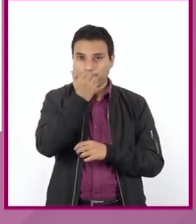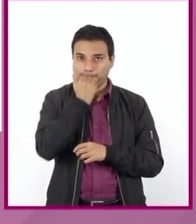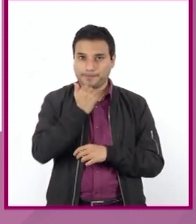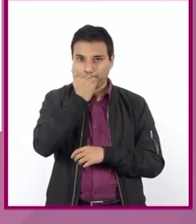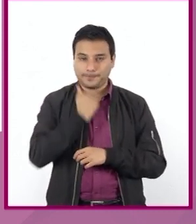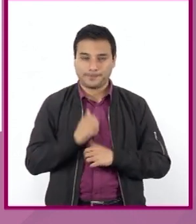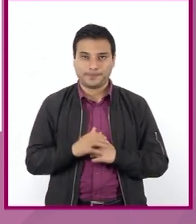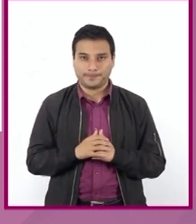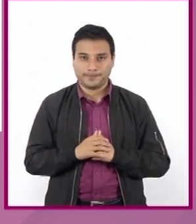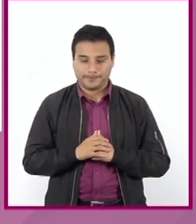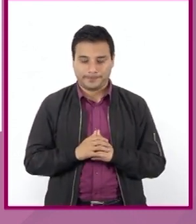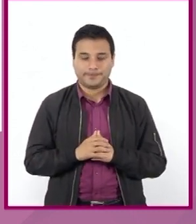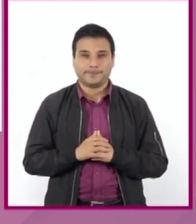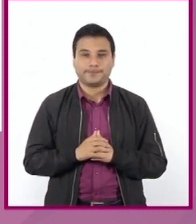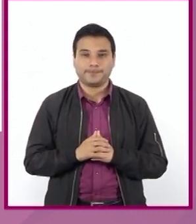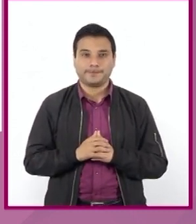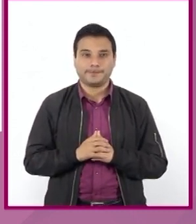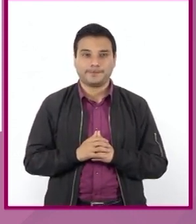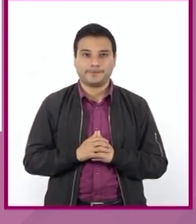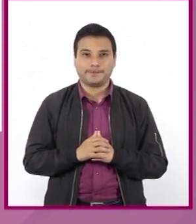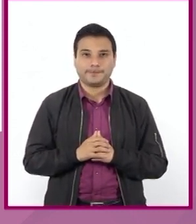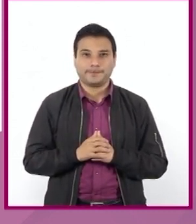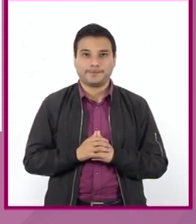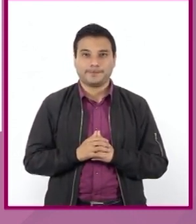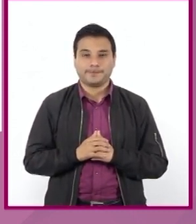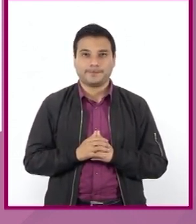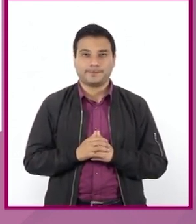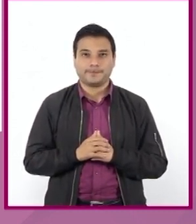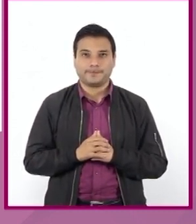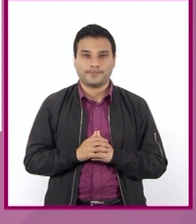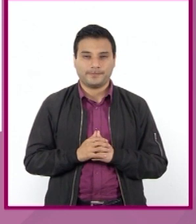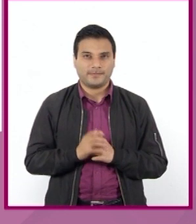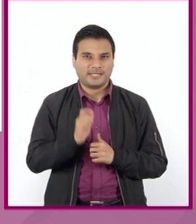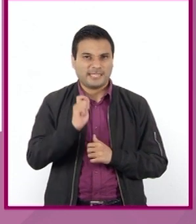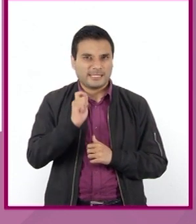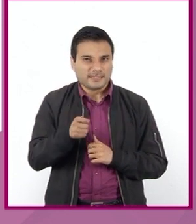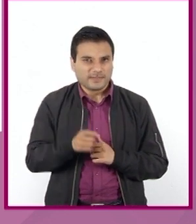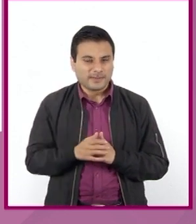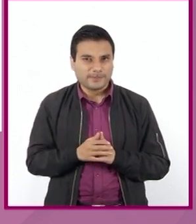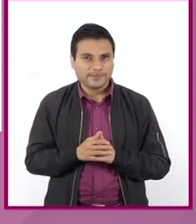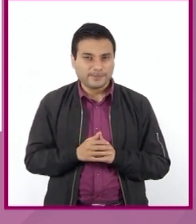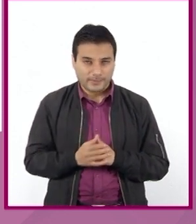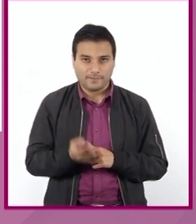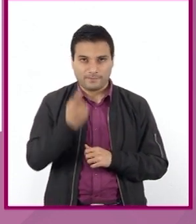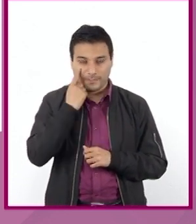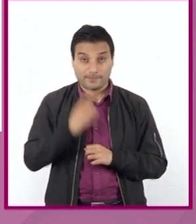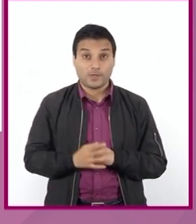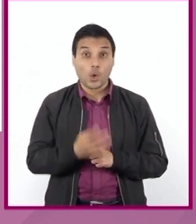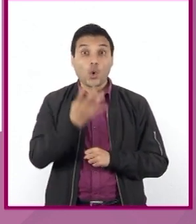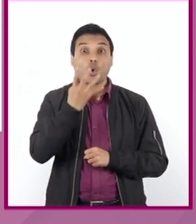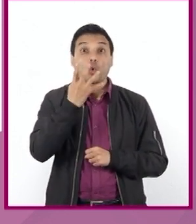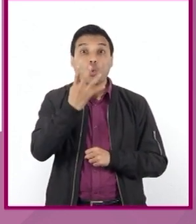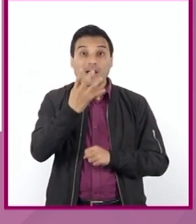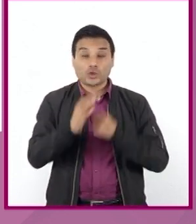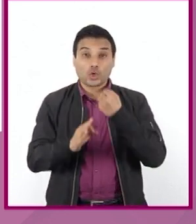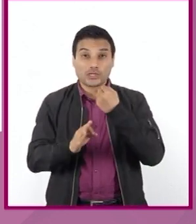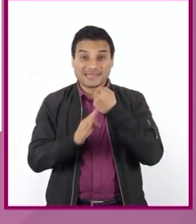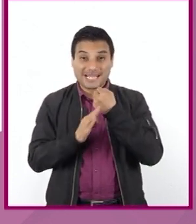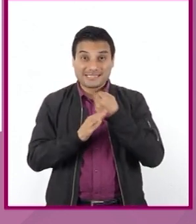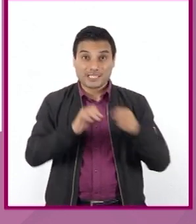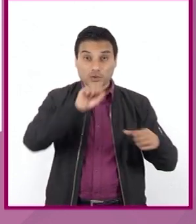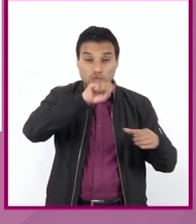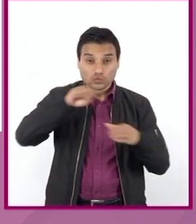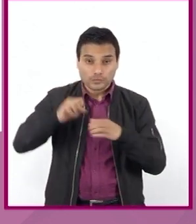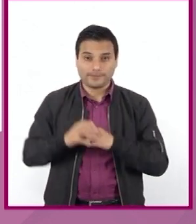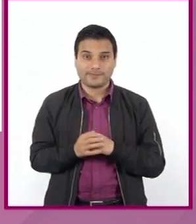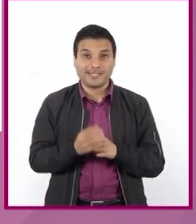requieren por porción. La situación planteada menciona que para 4 porciones se requieren